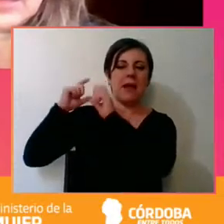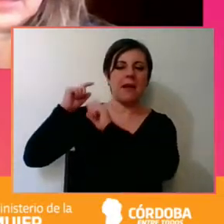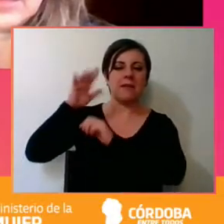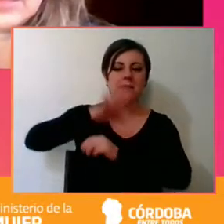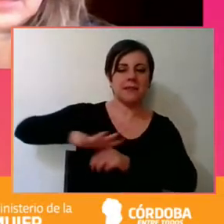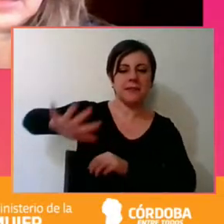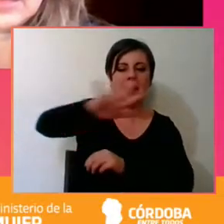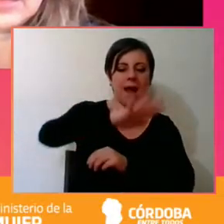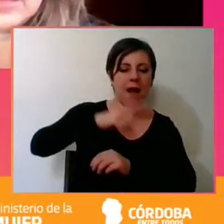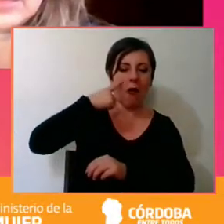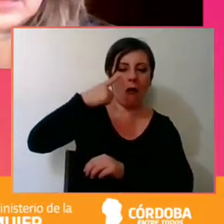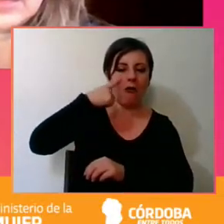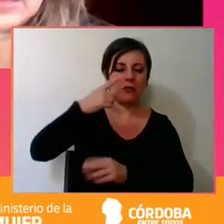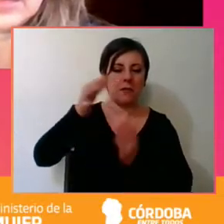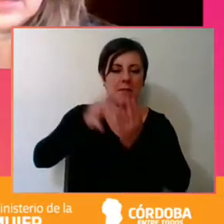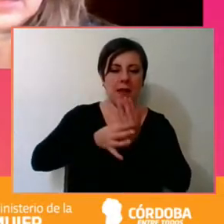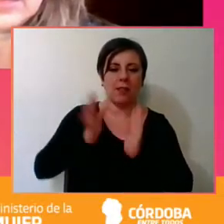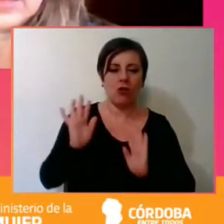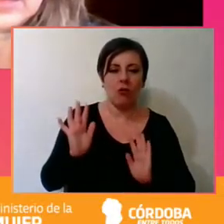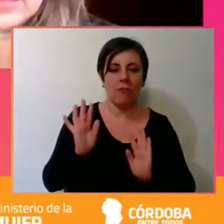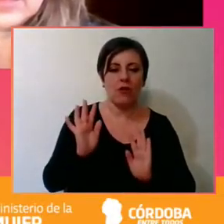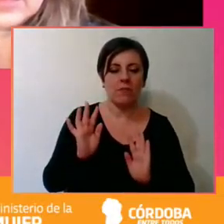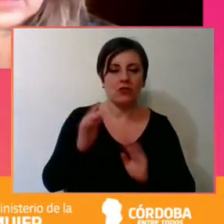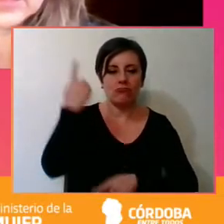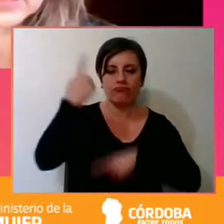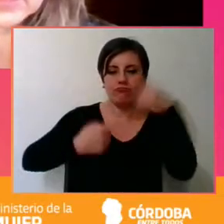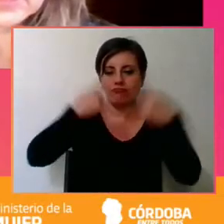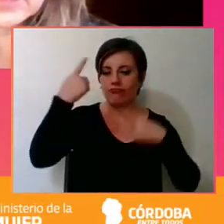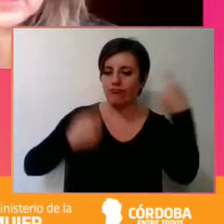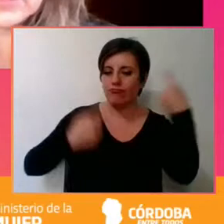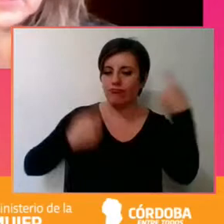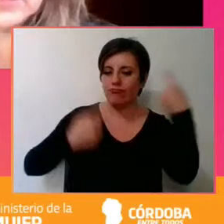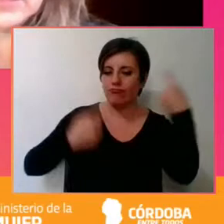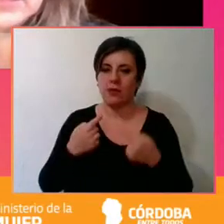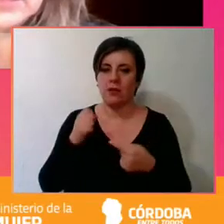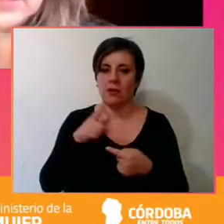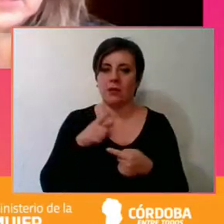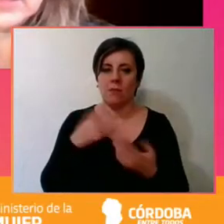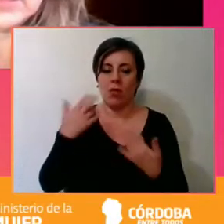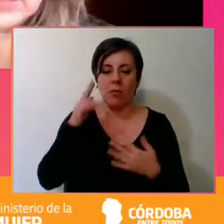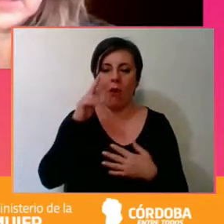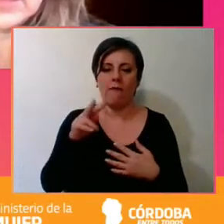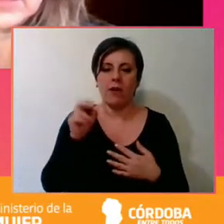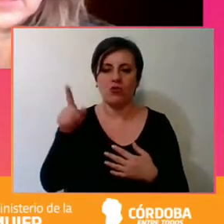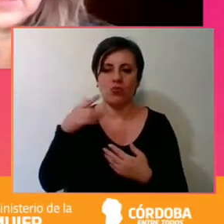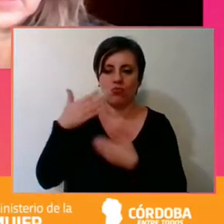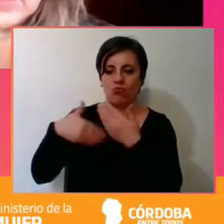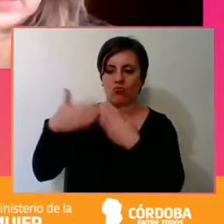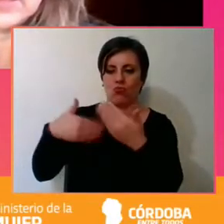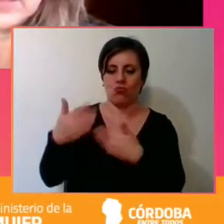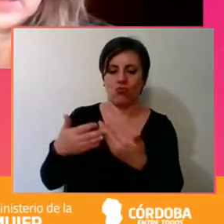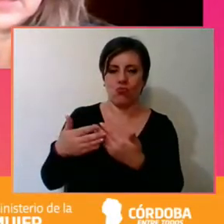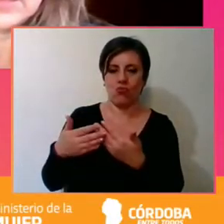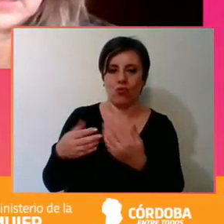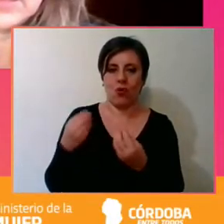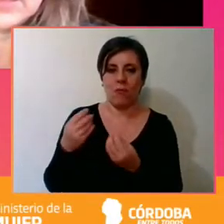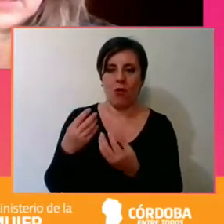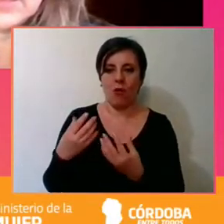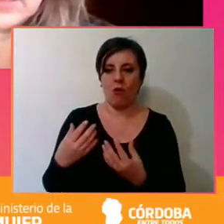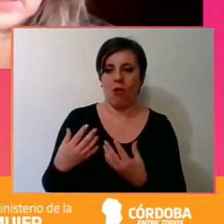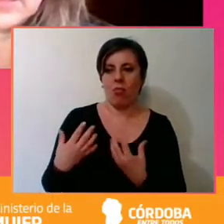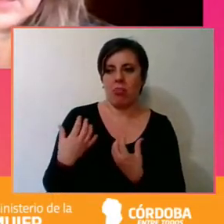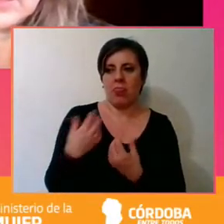mucho compromiso desde los distintos lugares donde hemos podido ver su desempeño como defensora de los